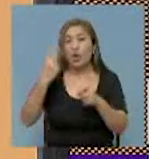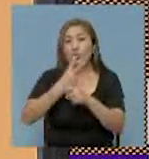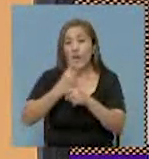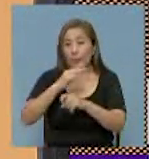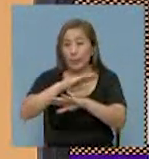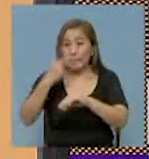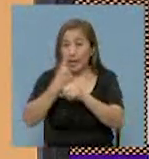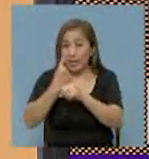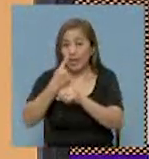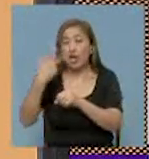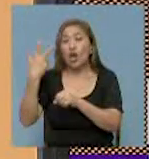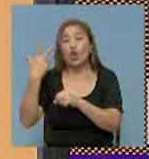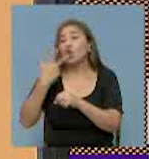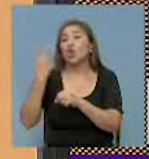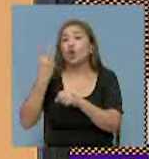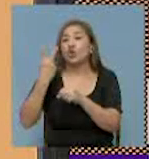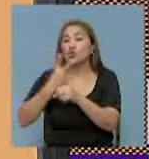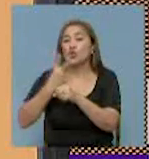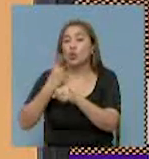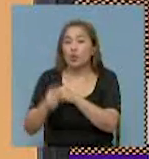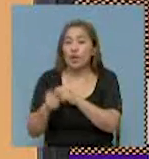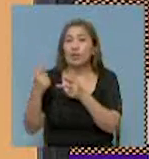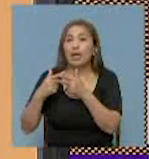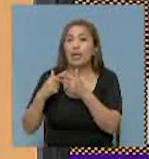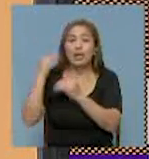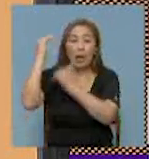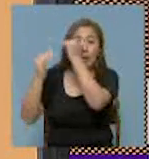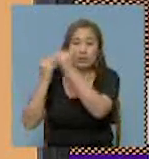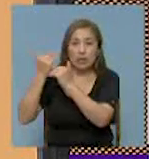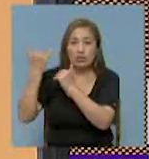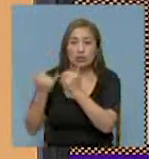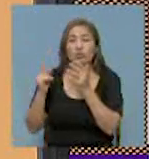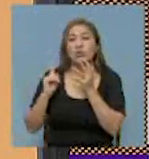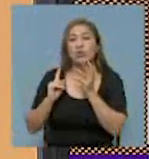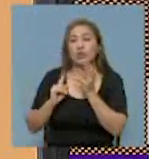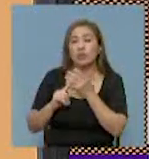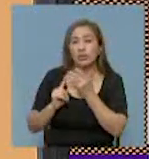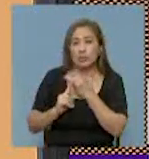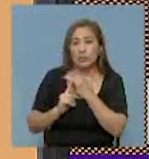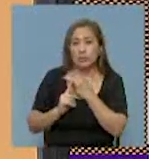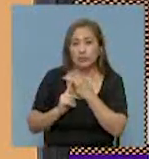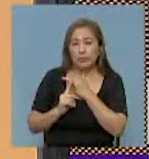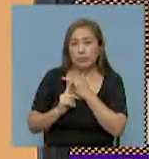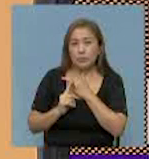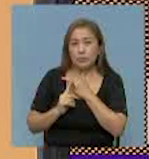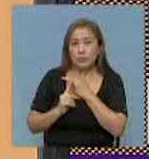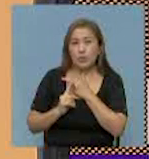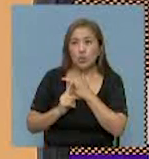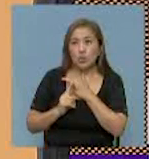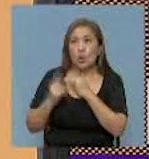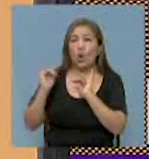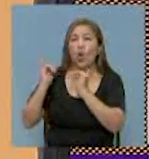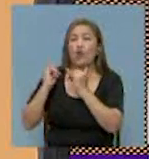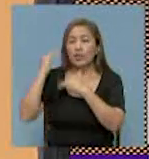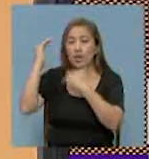secundarias o el instituto superior un centro de formación profesional es este un bachiller todos jóvenes